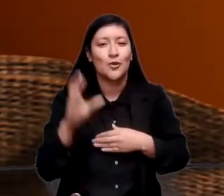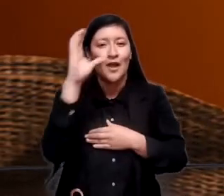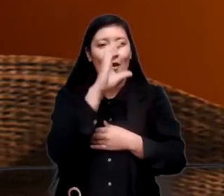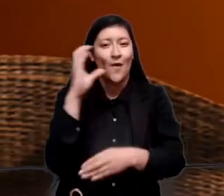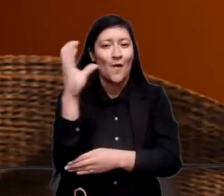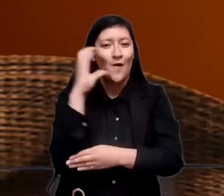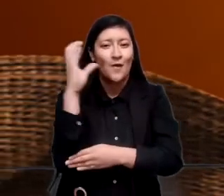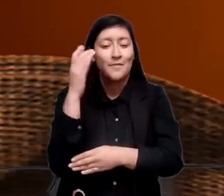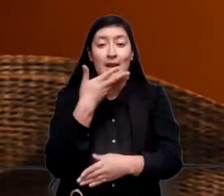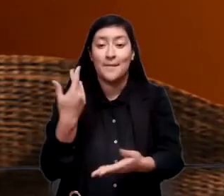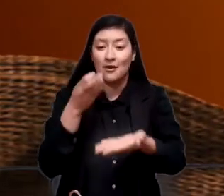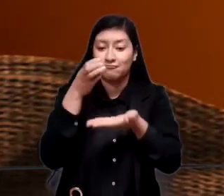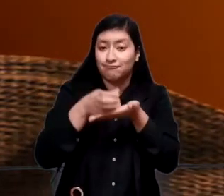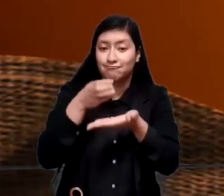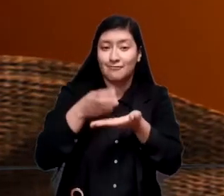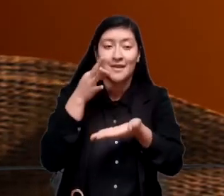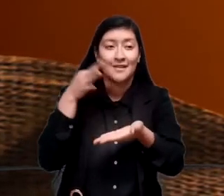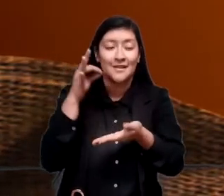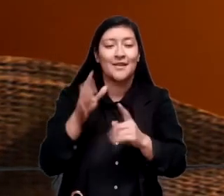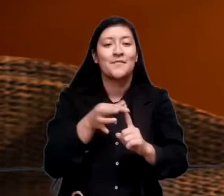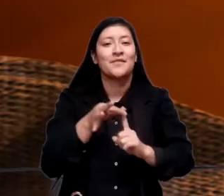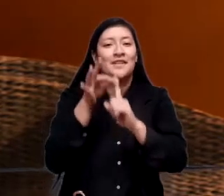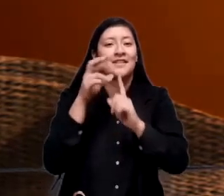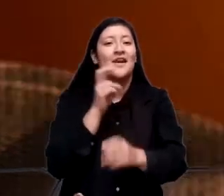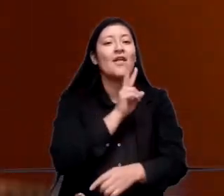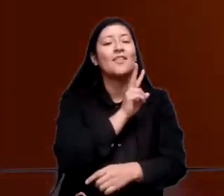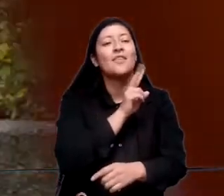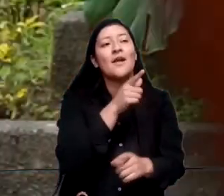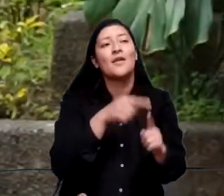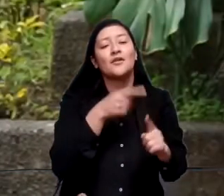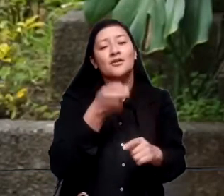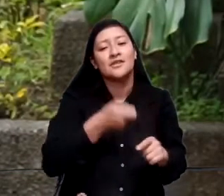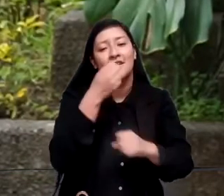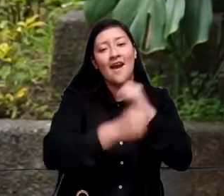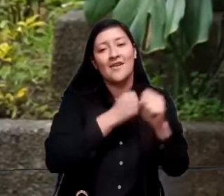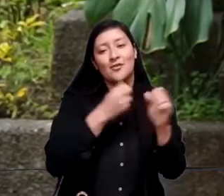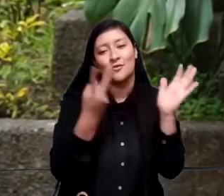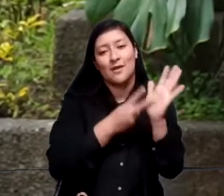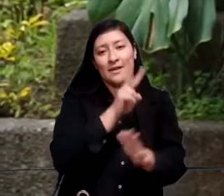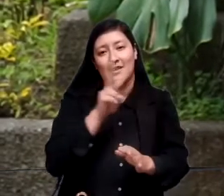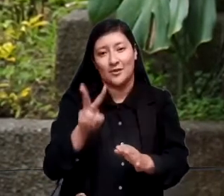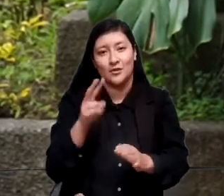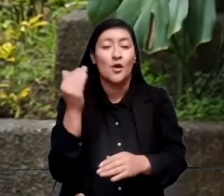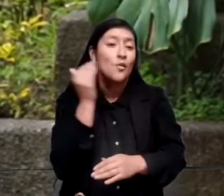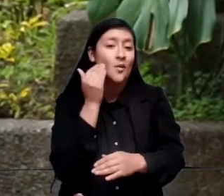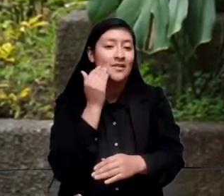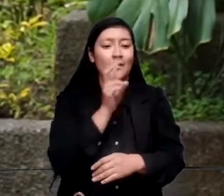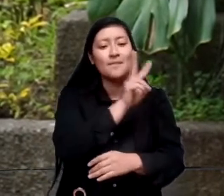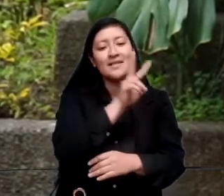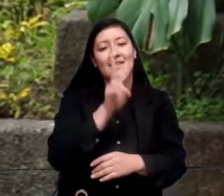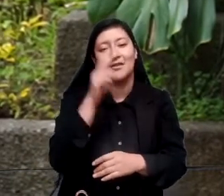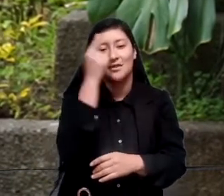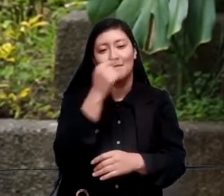del sur de Colombia, la mejor taza de mi Nariño 2022. Ya está muy cerca, así que los invito a